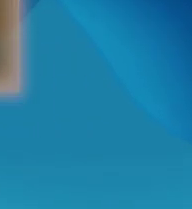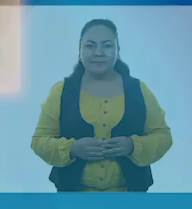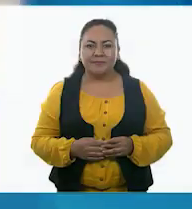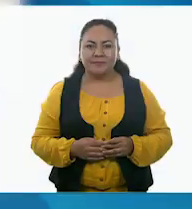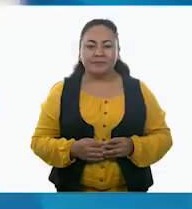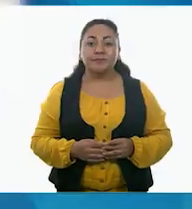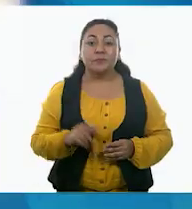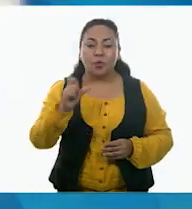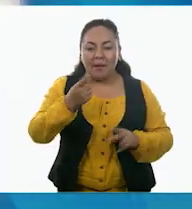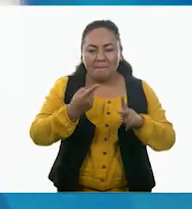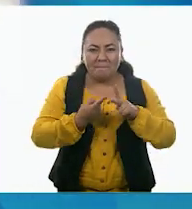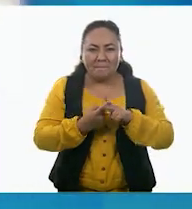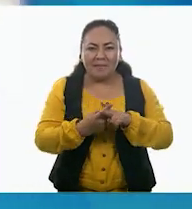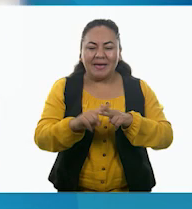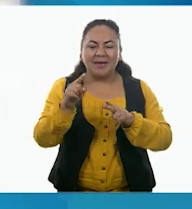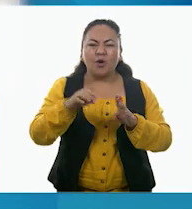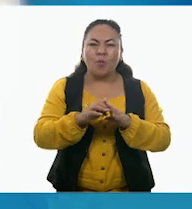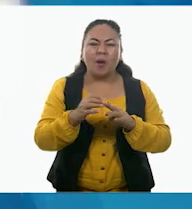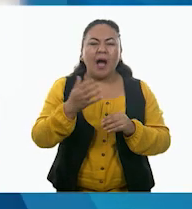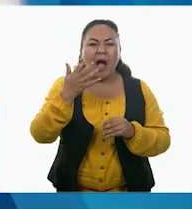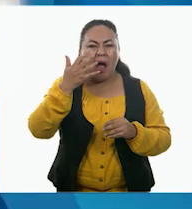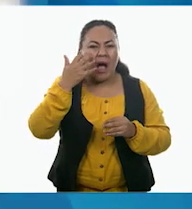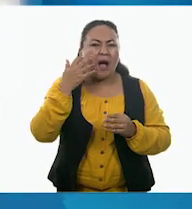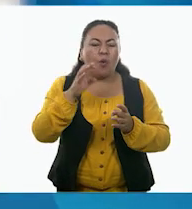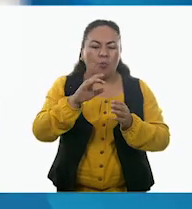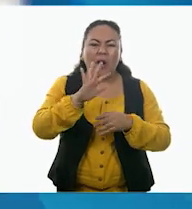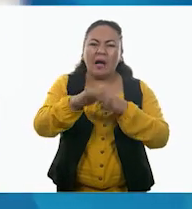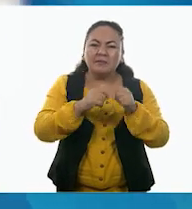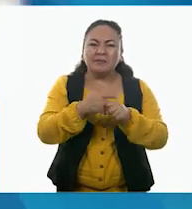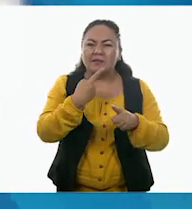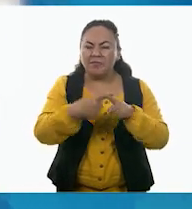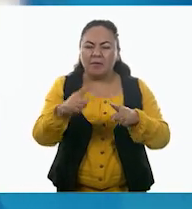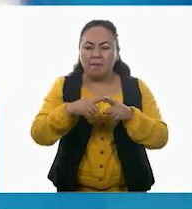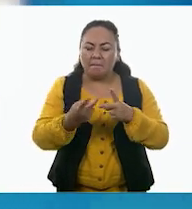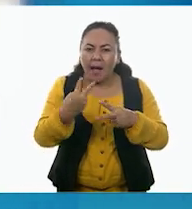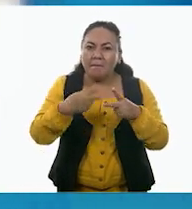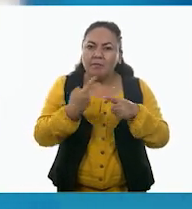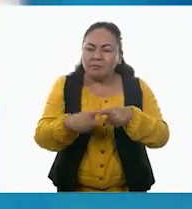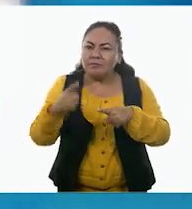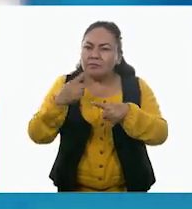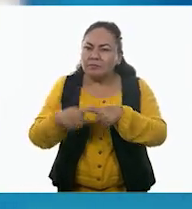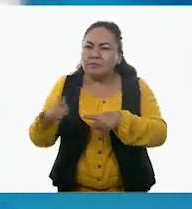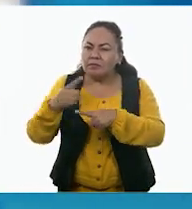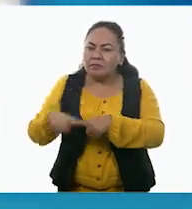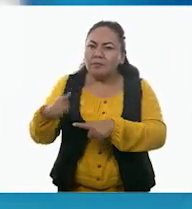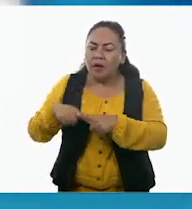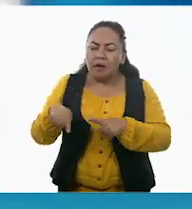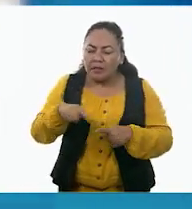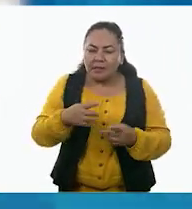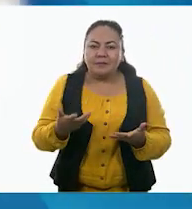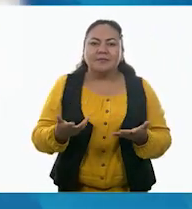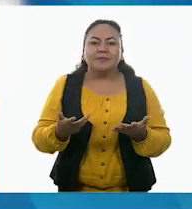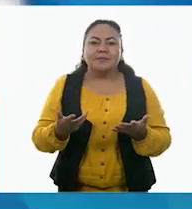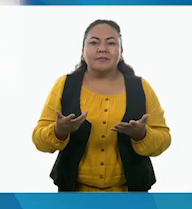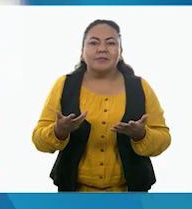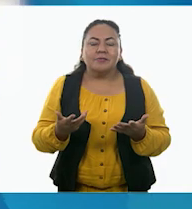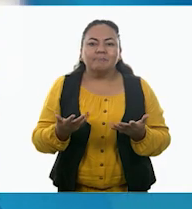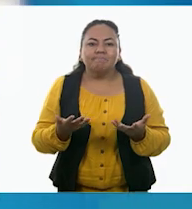Que empieza a pelear con estos lagartos, pero cada vez son más los que van saliendo y le resulta imposible